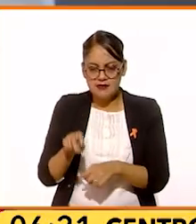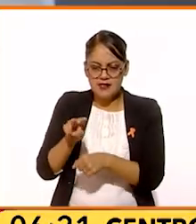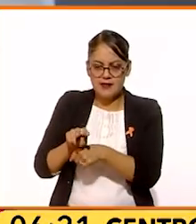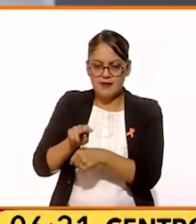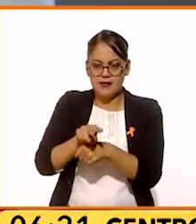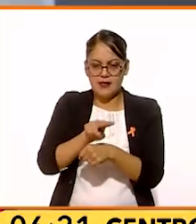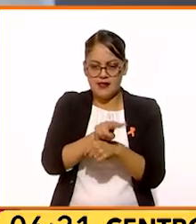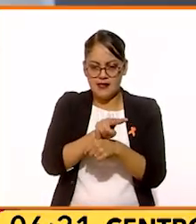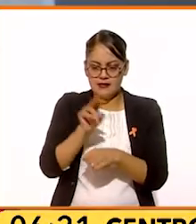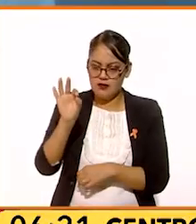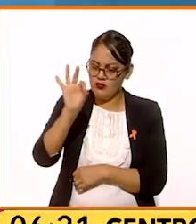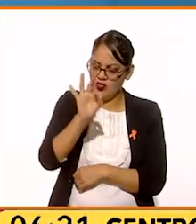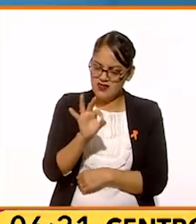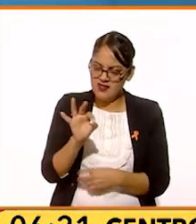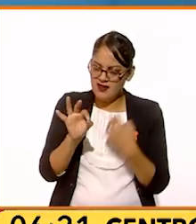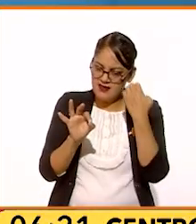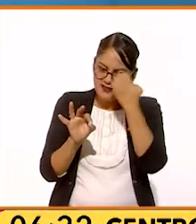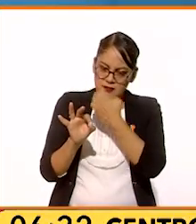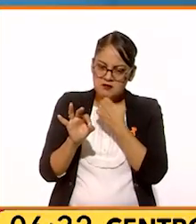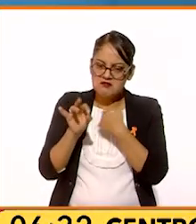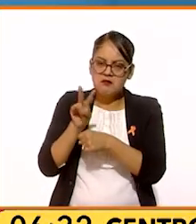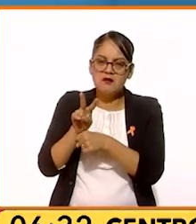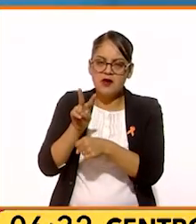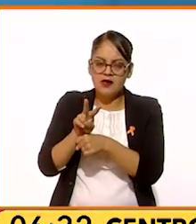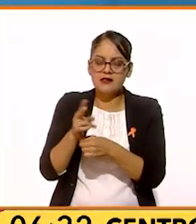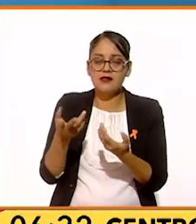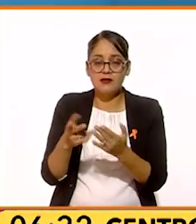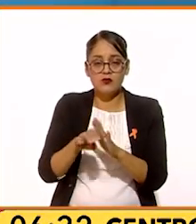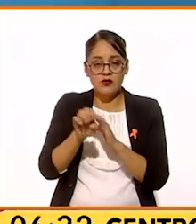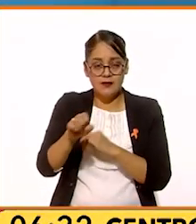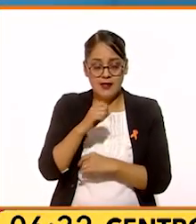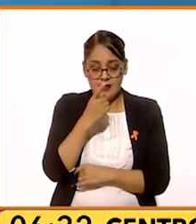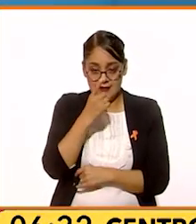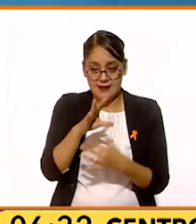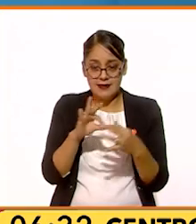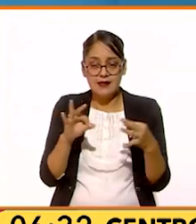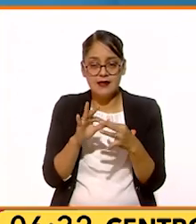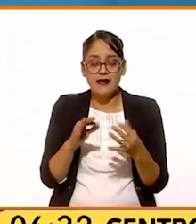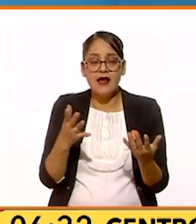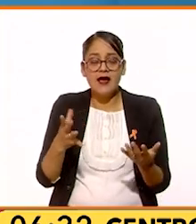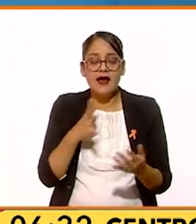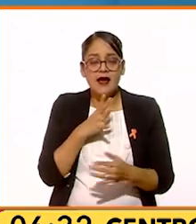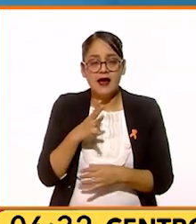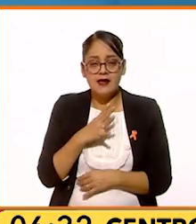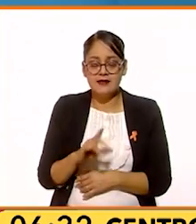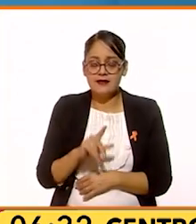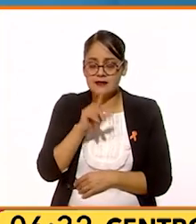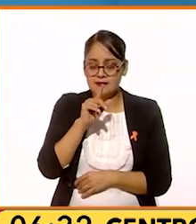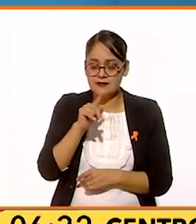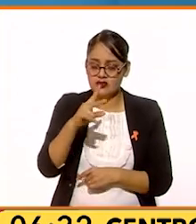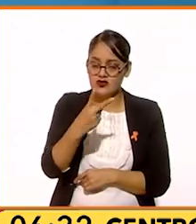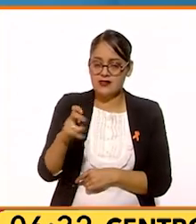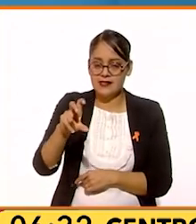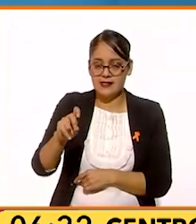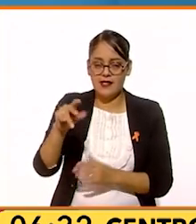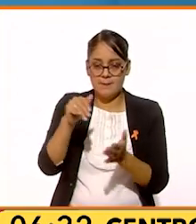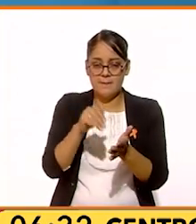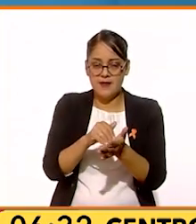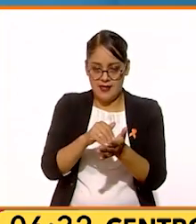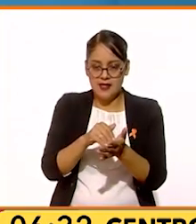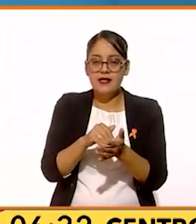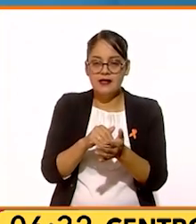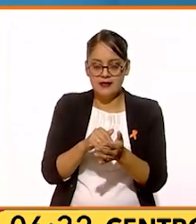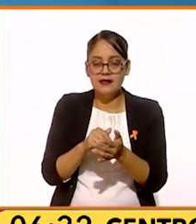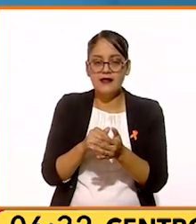monitoreo del mosquito. Y para ello, déjame comentarte que implementamos más de 230,000 dispositivos